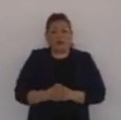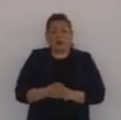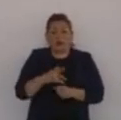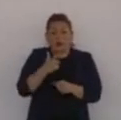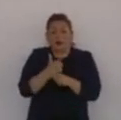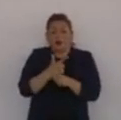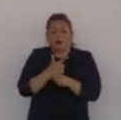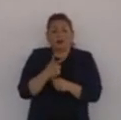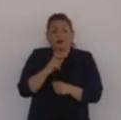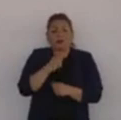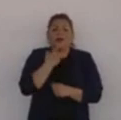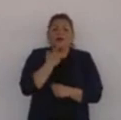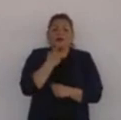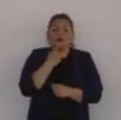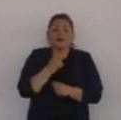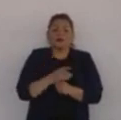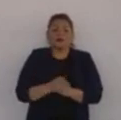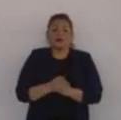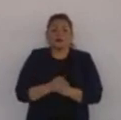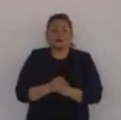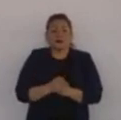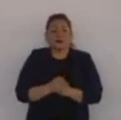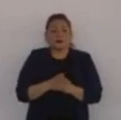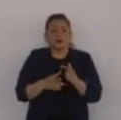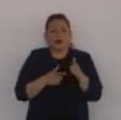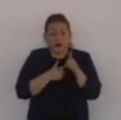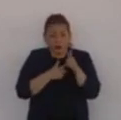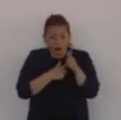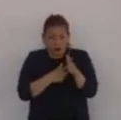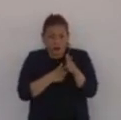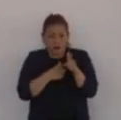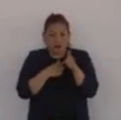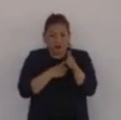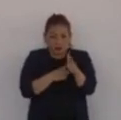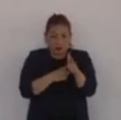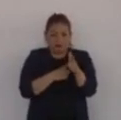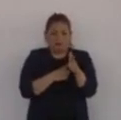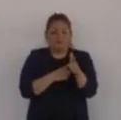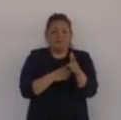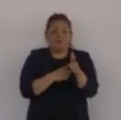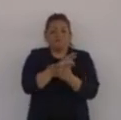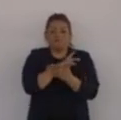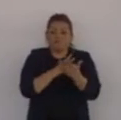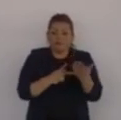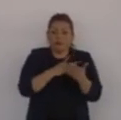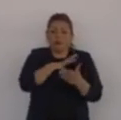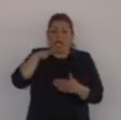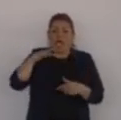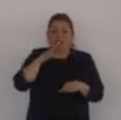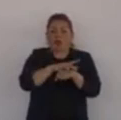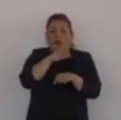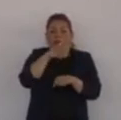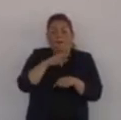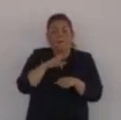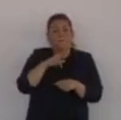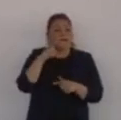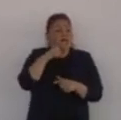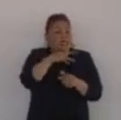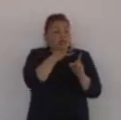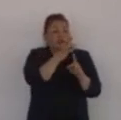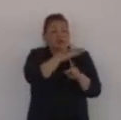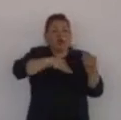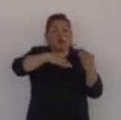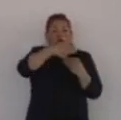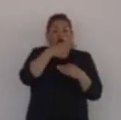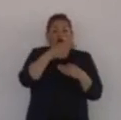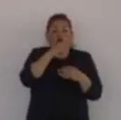Andrés Manuel López Obrador, se ha empeñado sobre todo en este programa, en esta pensión, porque ustedes son